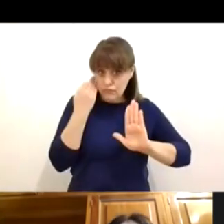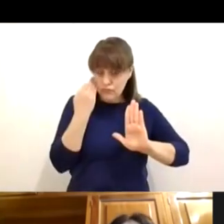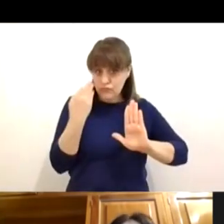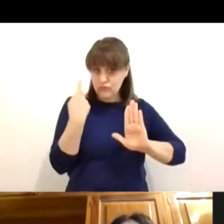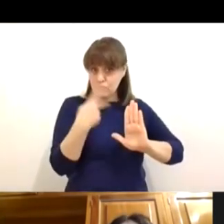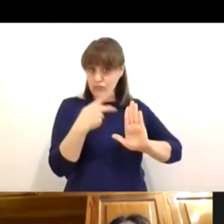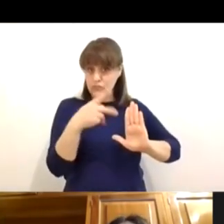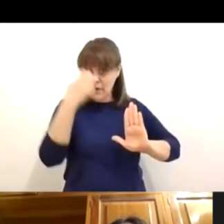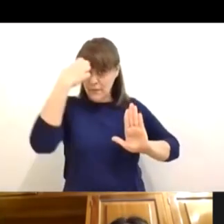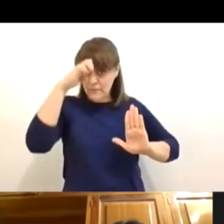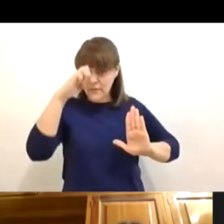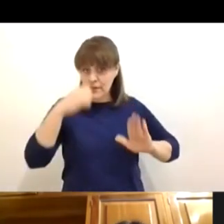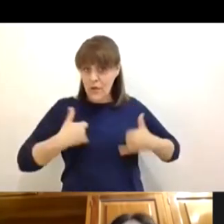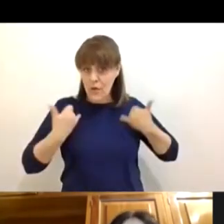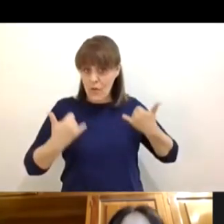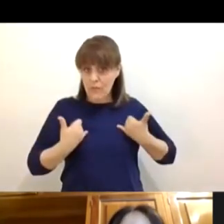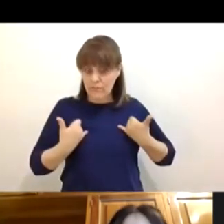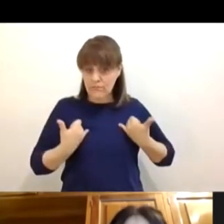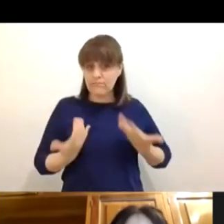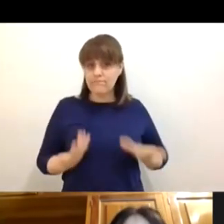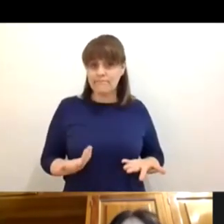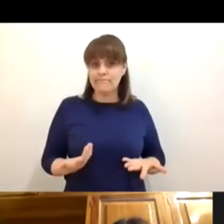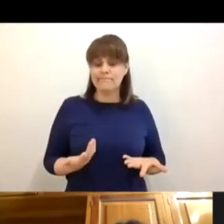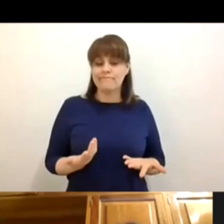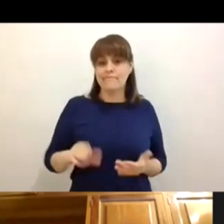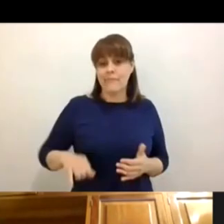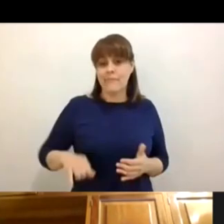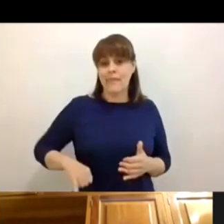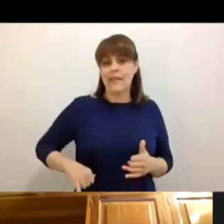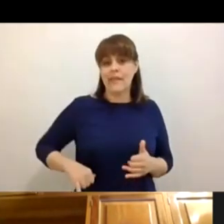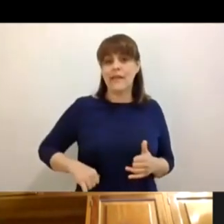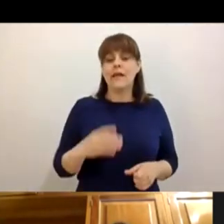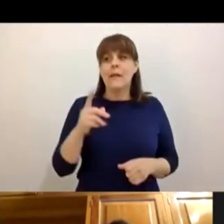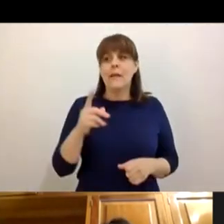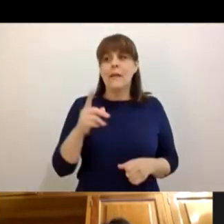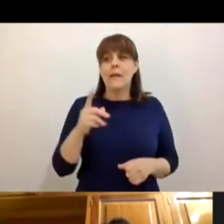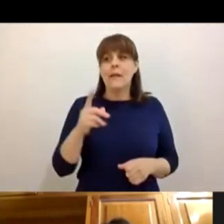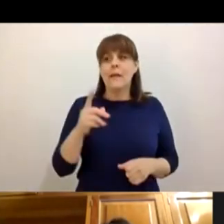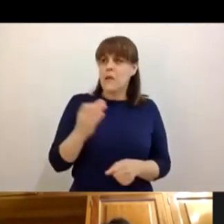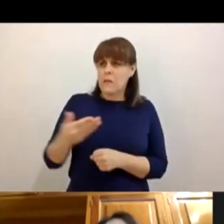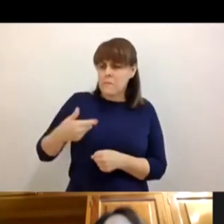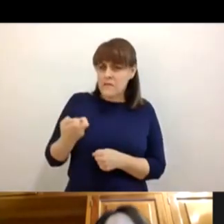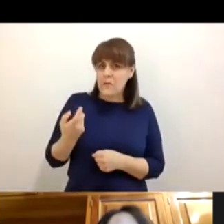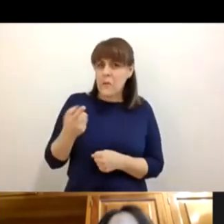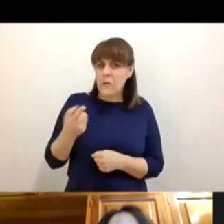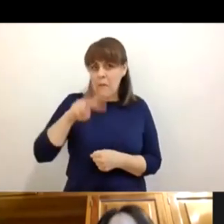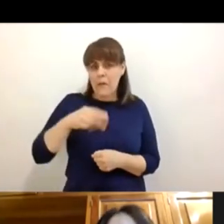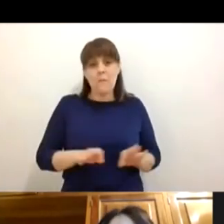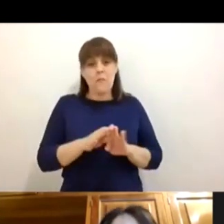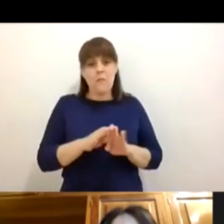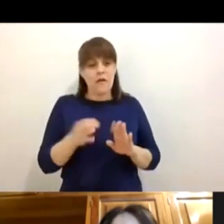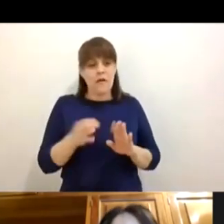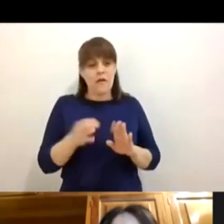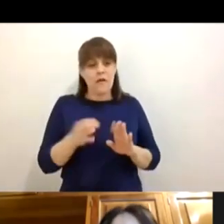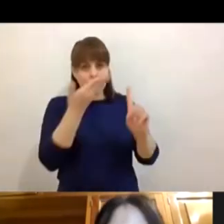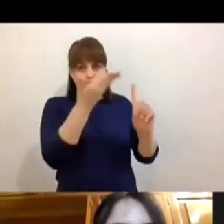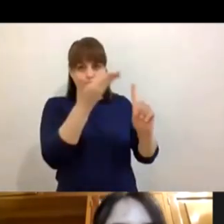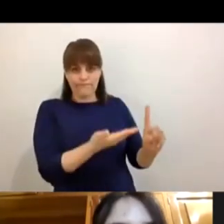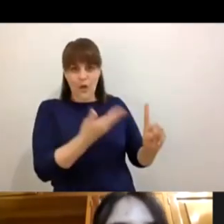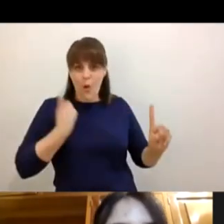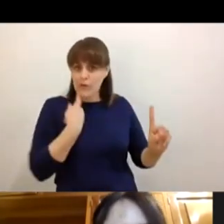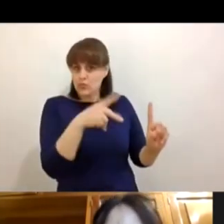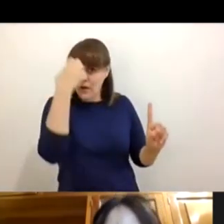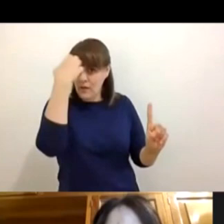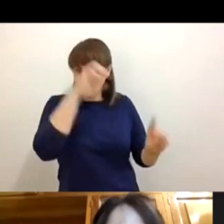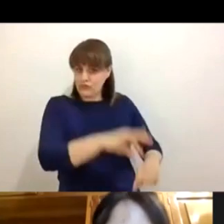chicos y traer acá la voz de los chicos me pareció fantástico, ¿no? Entonces, bueno, no sé, dejo el espacio para poder un